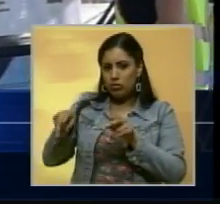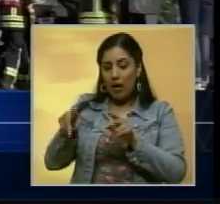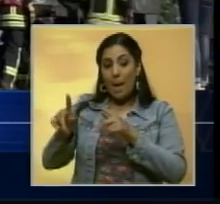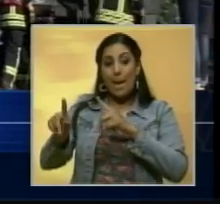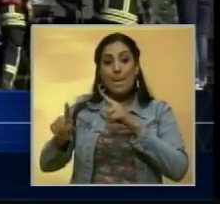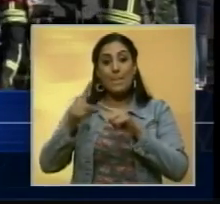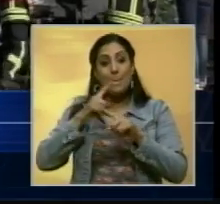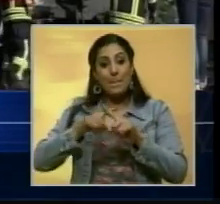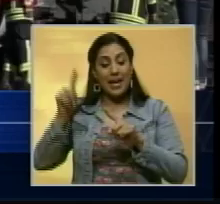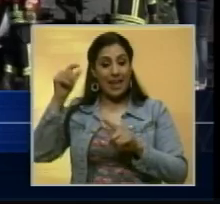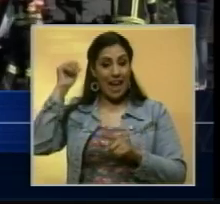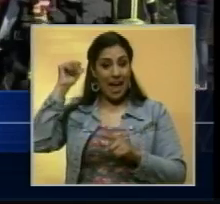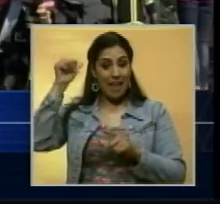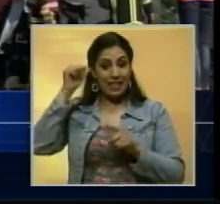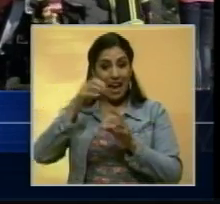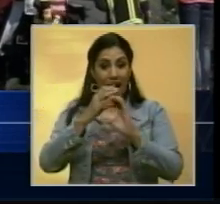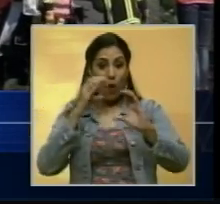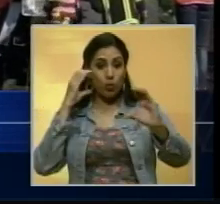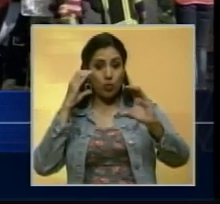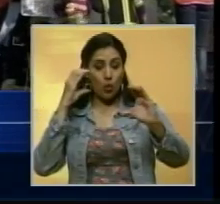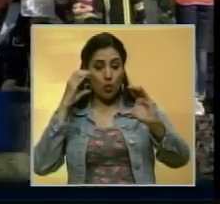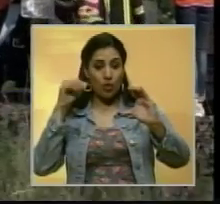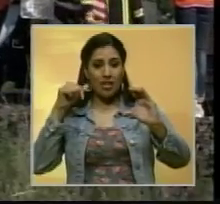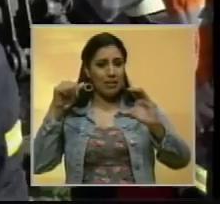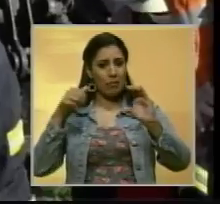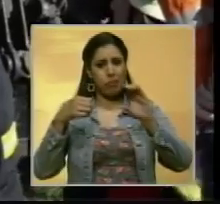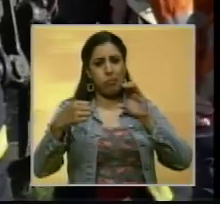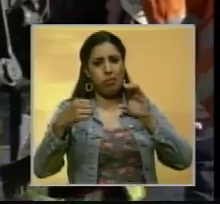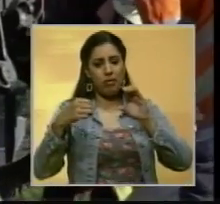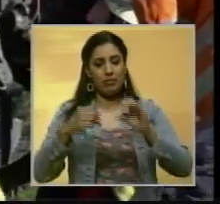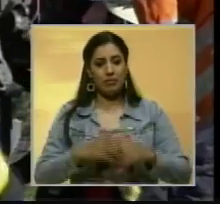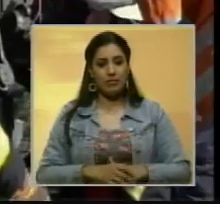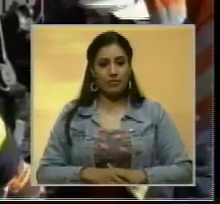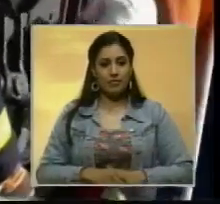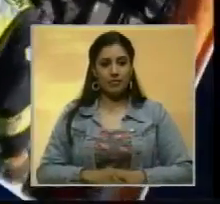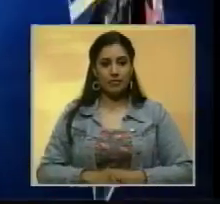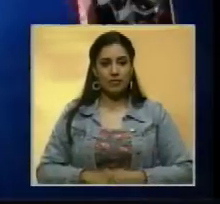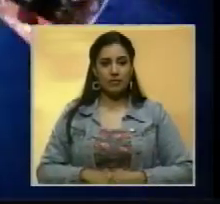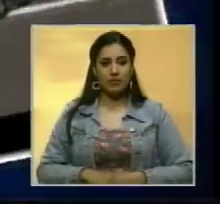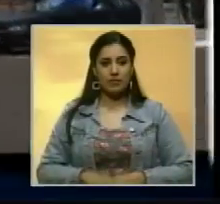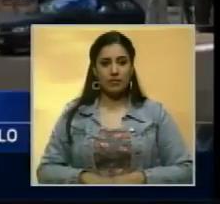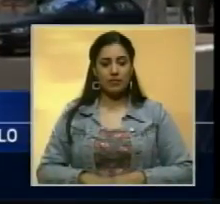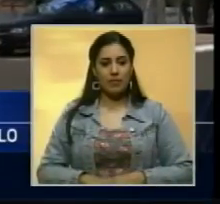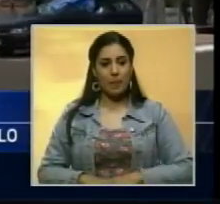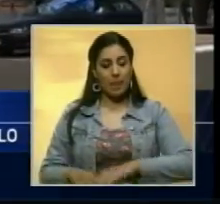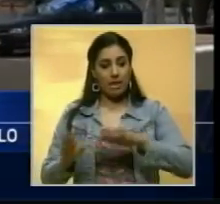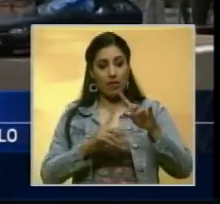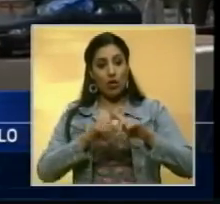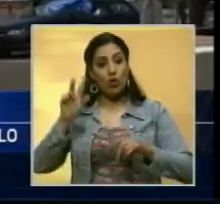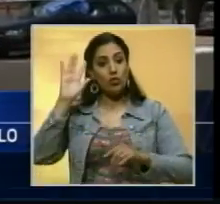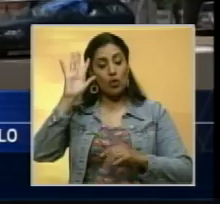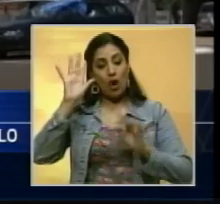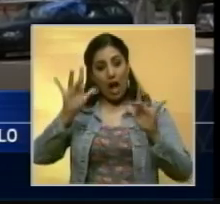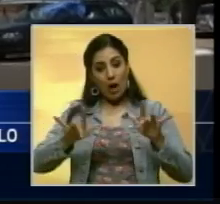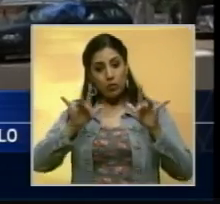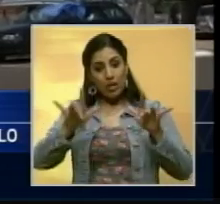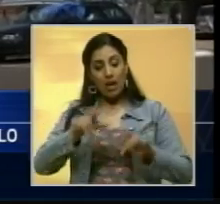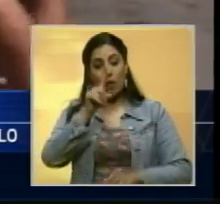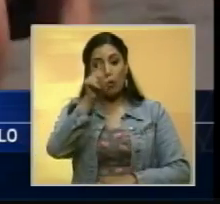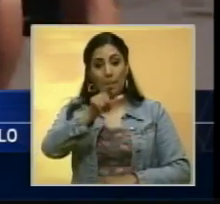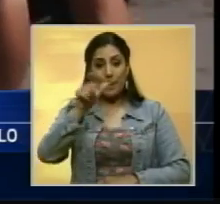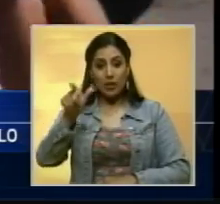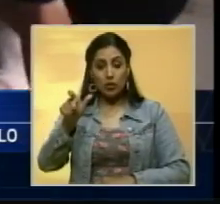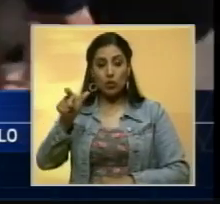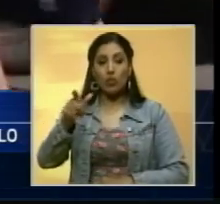Sin embargo, la parte trasera del autobús quedó en medio de las vías. En Australia, una persona falleció y